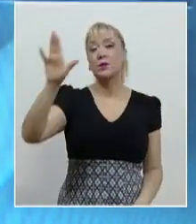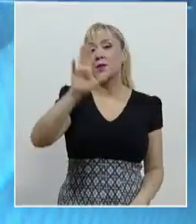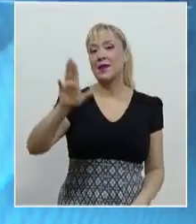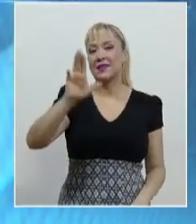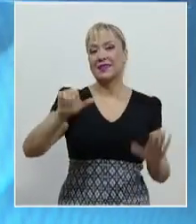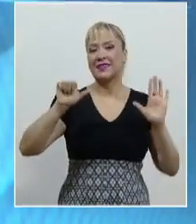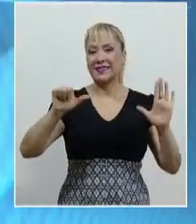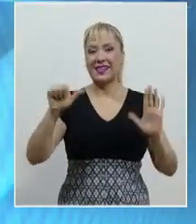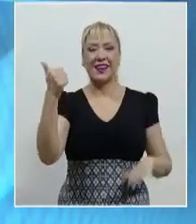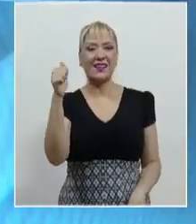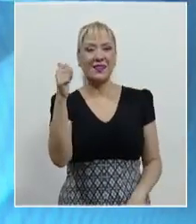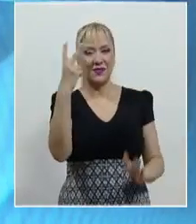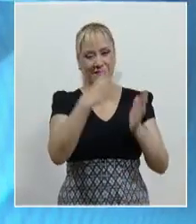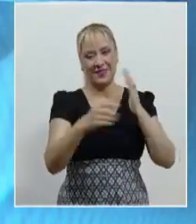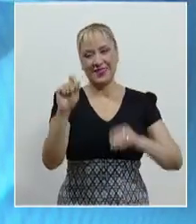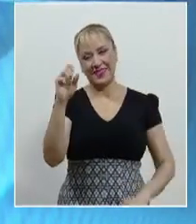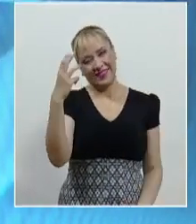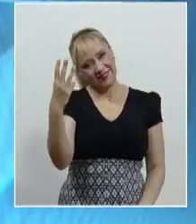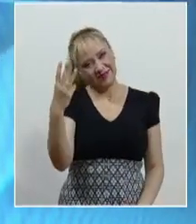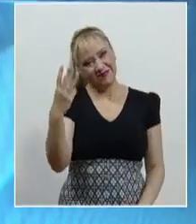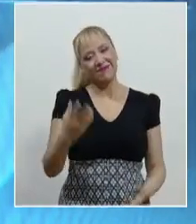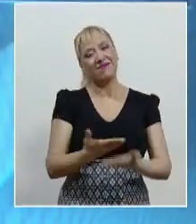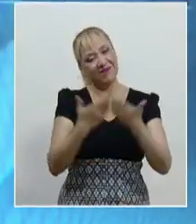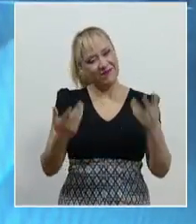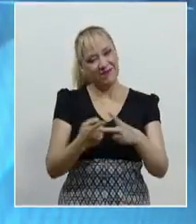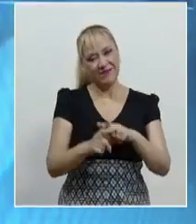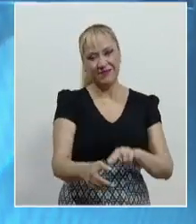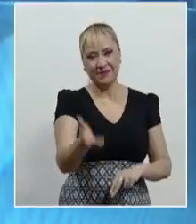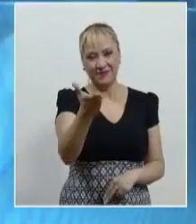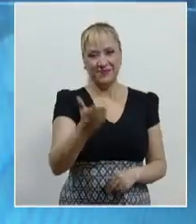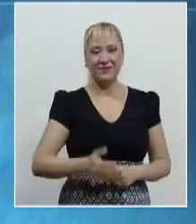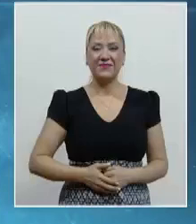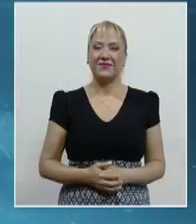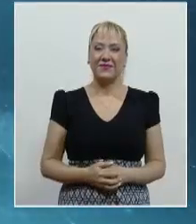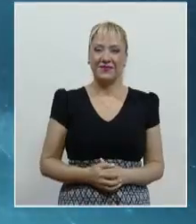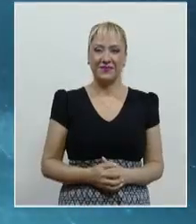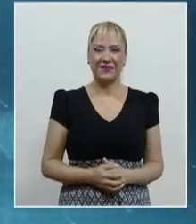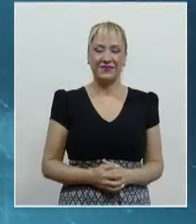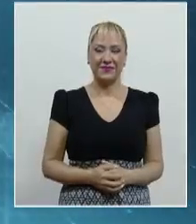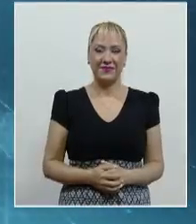miércoles 16 de agosto de 2023. Comenzamos.